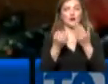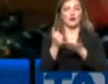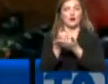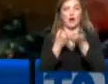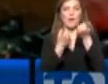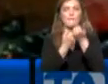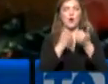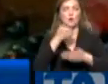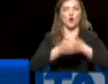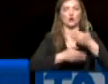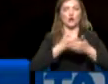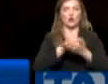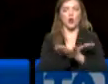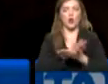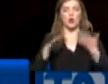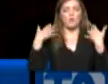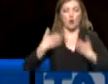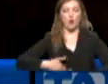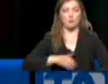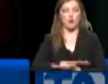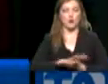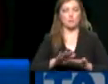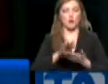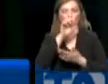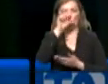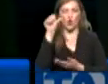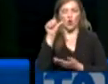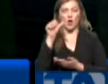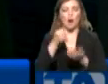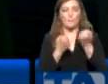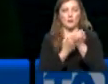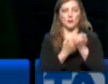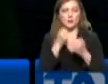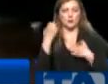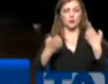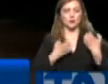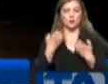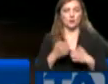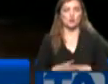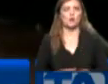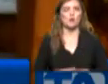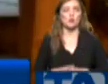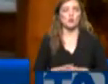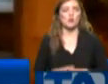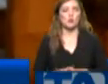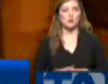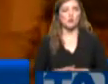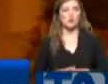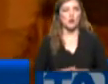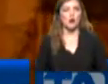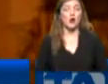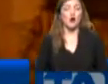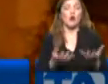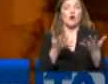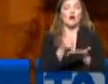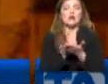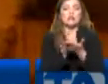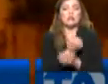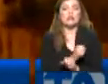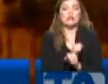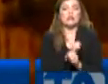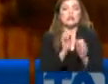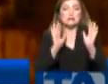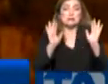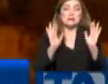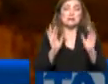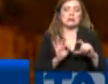proceso de desintoxicación y de soporte emocional. Y a partir de entonces se necesita llevar. ¿Cuál es el alcance? Es decir, ¿a cuántos de ellos se ha podido salvar ya?